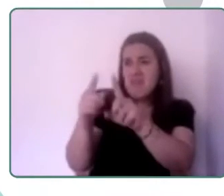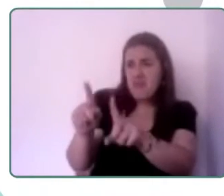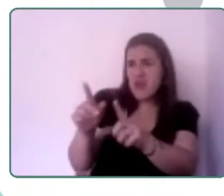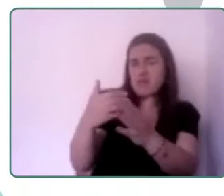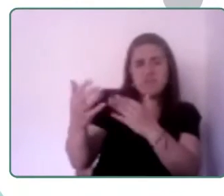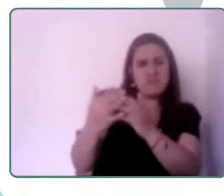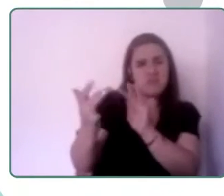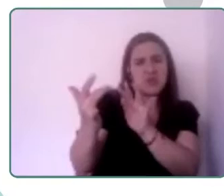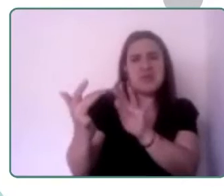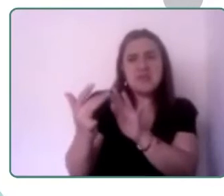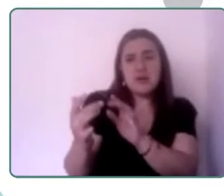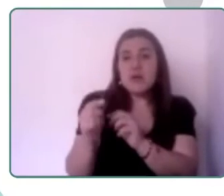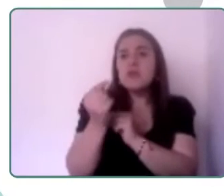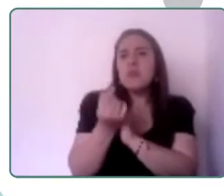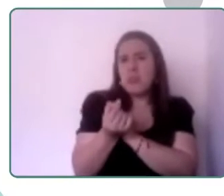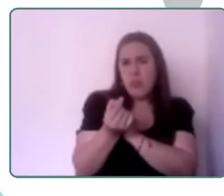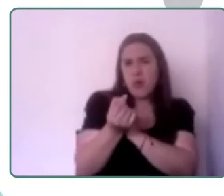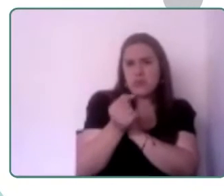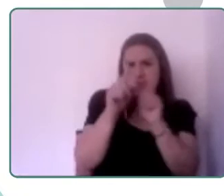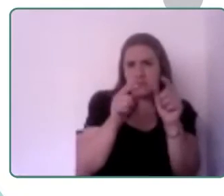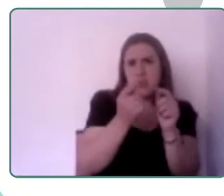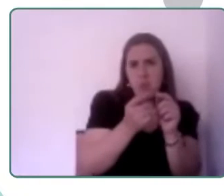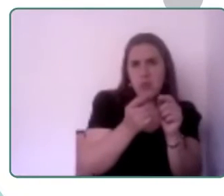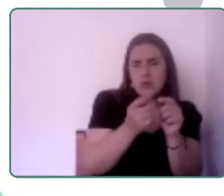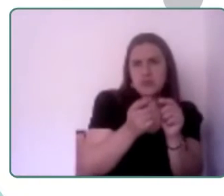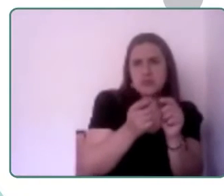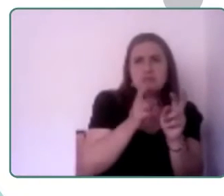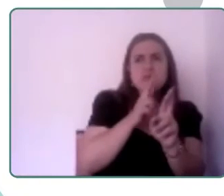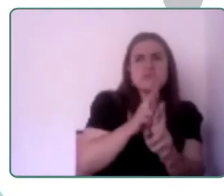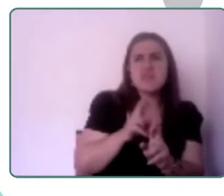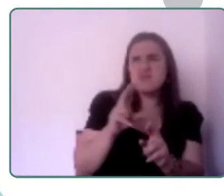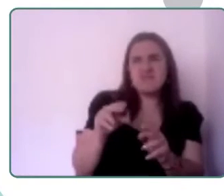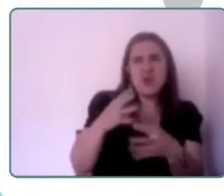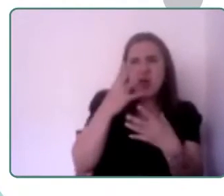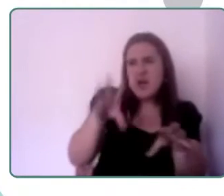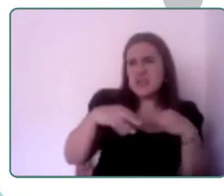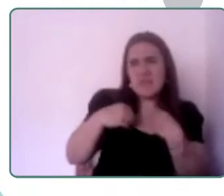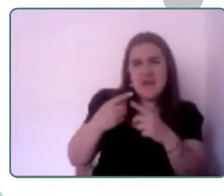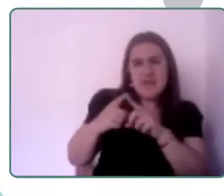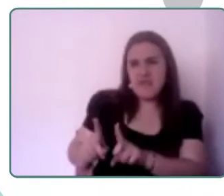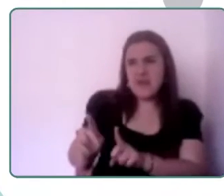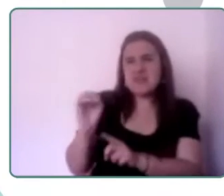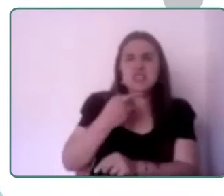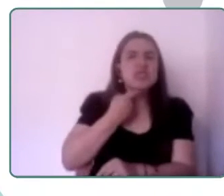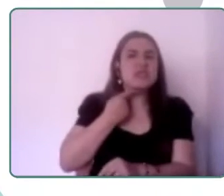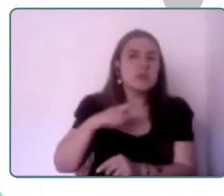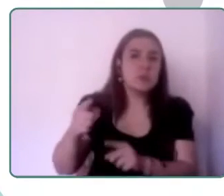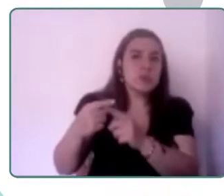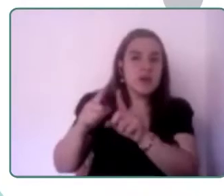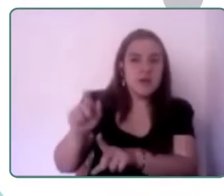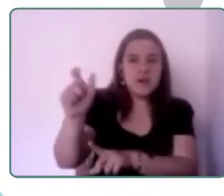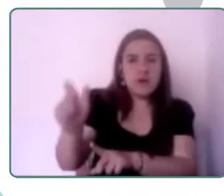estudiantes que son intolerantes o poco solidarios con la diferencia que encuentran en la